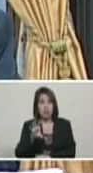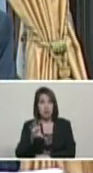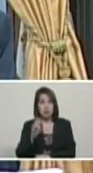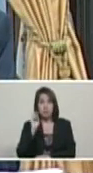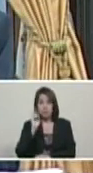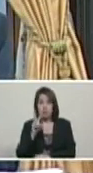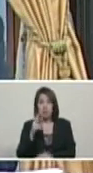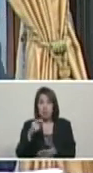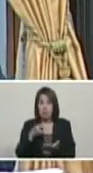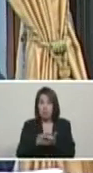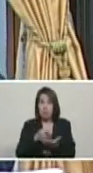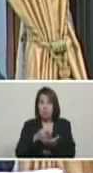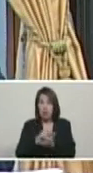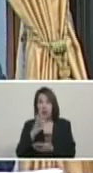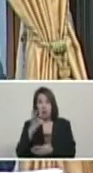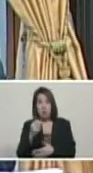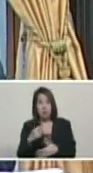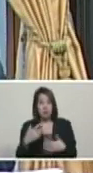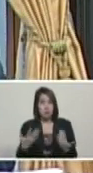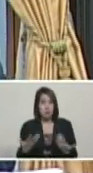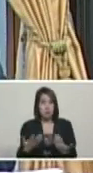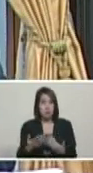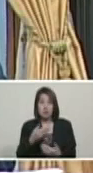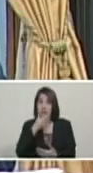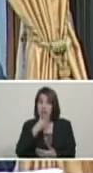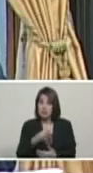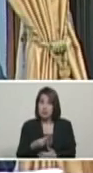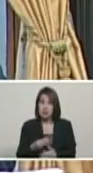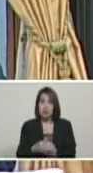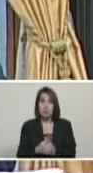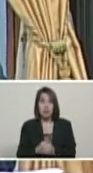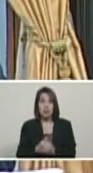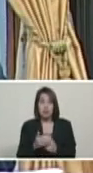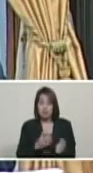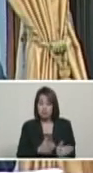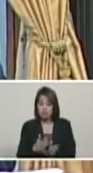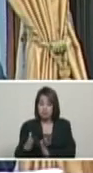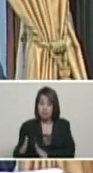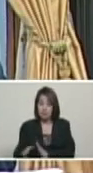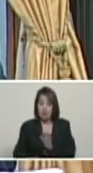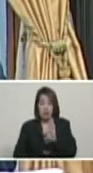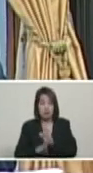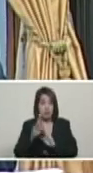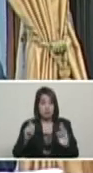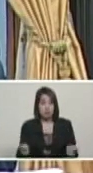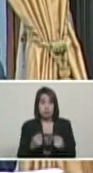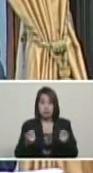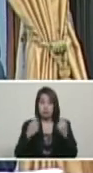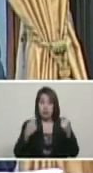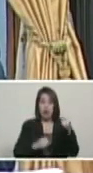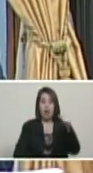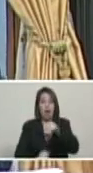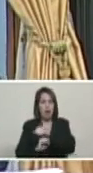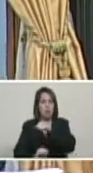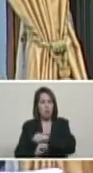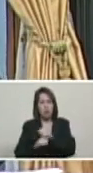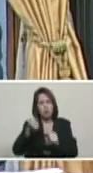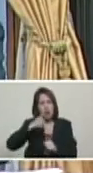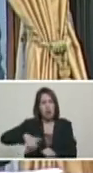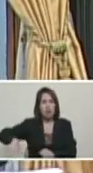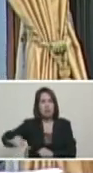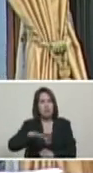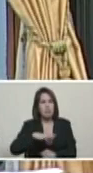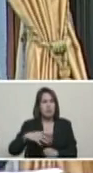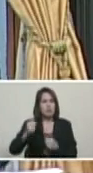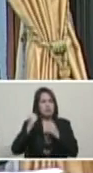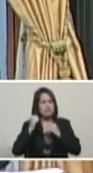Jesús, compatriotas. Diciembre, programa de recuperación económica y apoyo al pueblo, porque sabemos que estamos, mira,